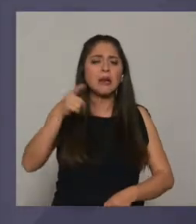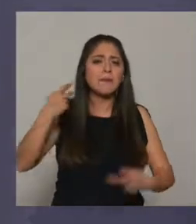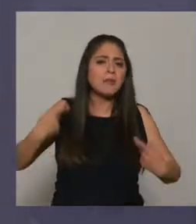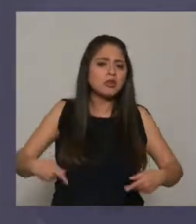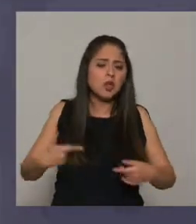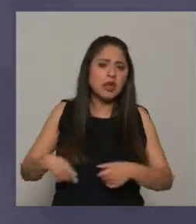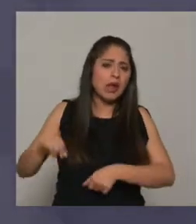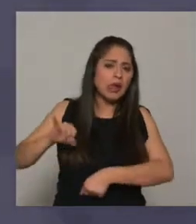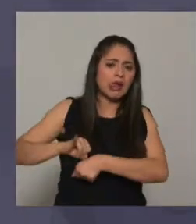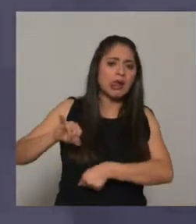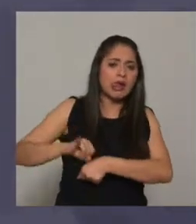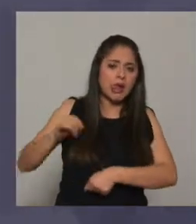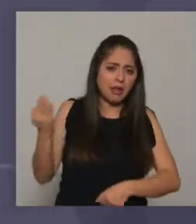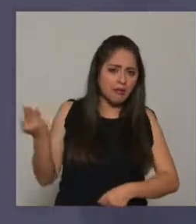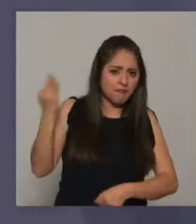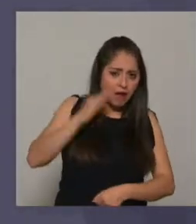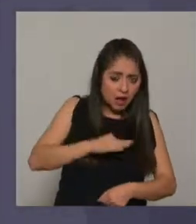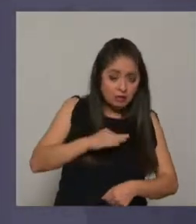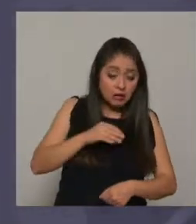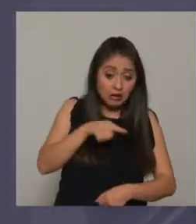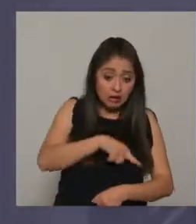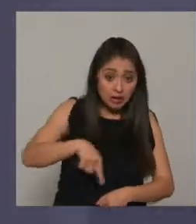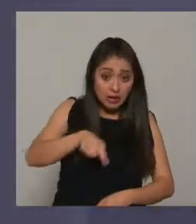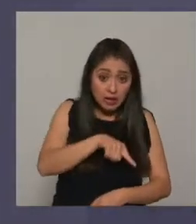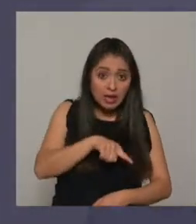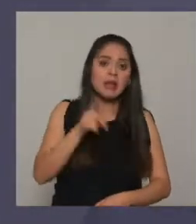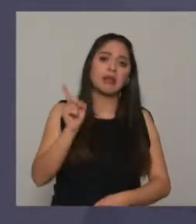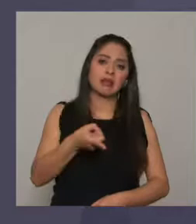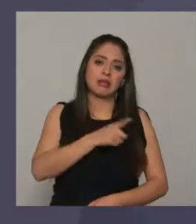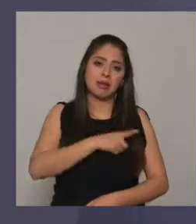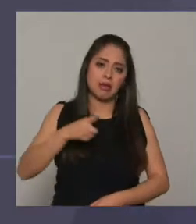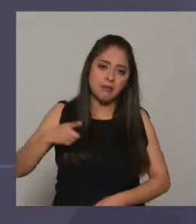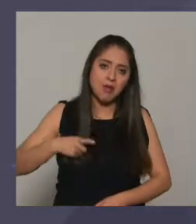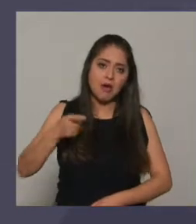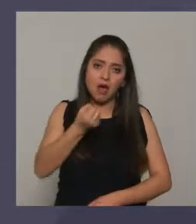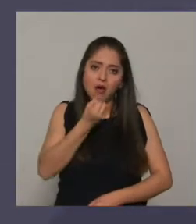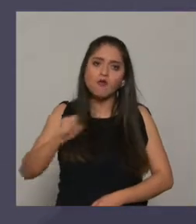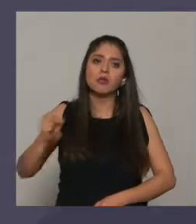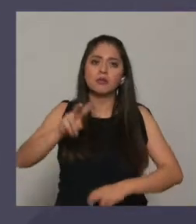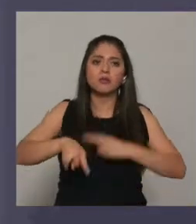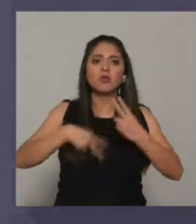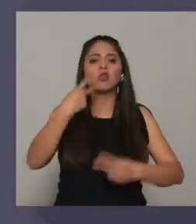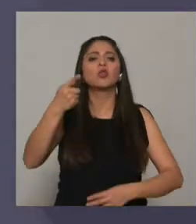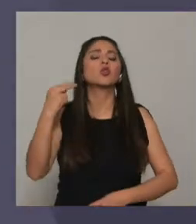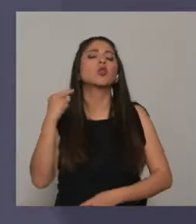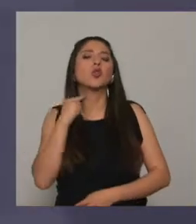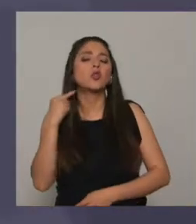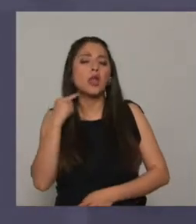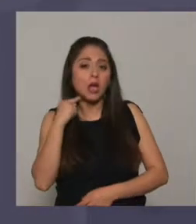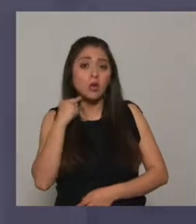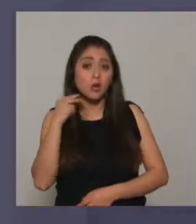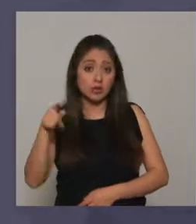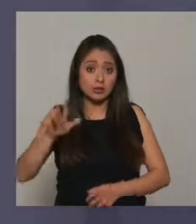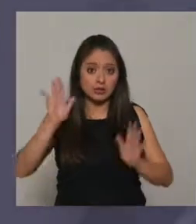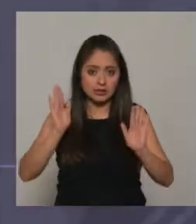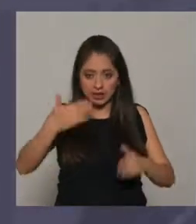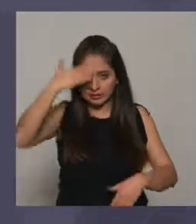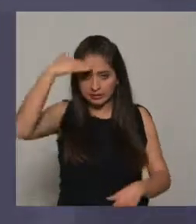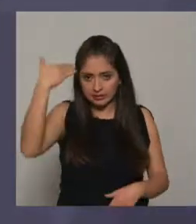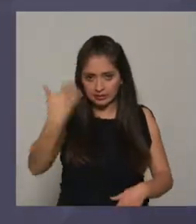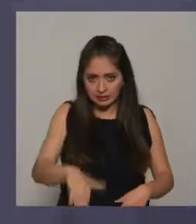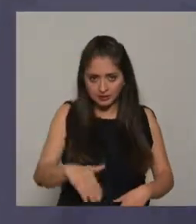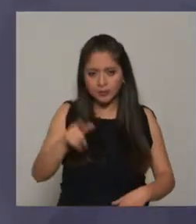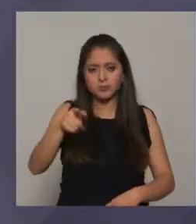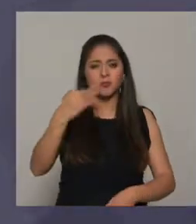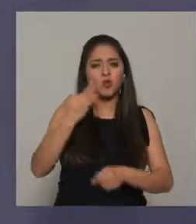Cuando hay mano negra ahí. Sí, bueno, por eso hay que ir con el notario. Pues el notario en ese momento lo identifica porque, bueno, tú